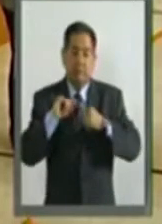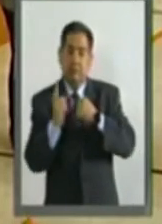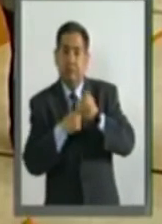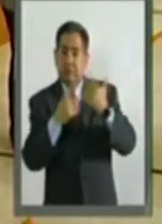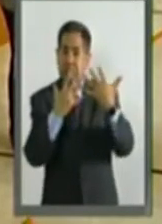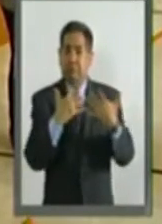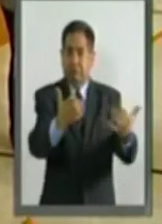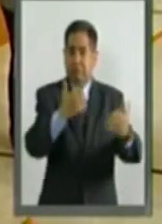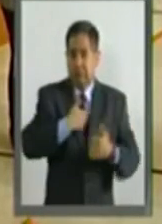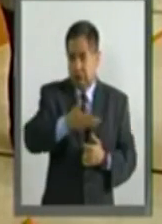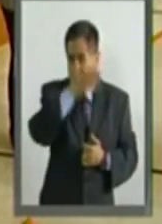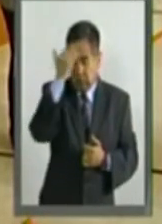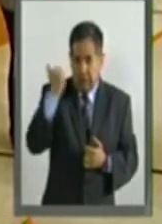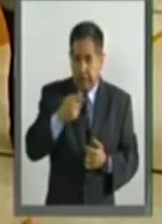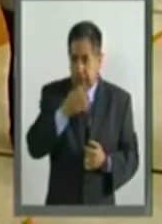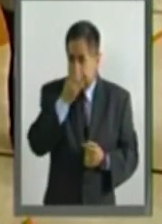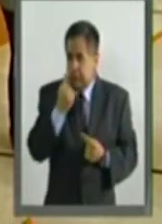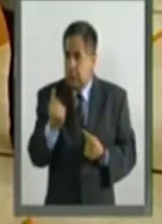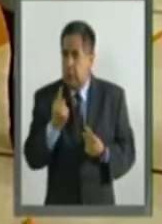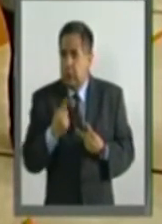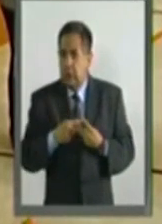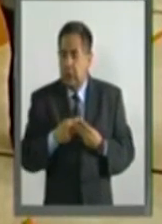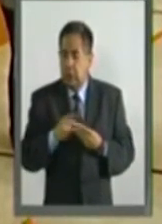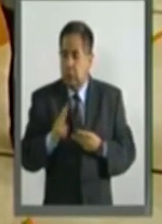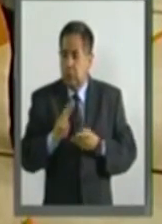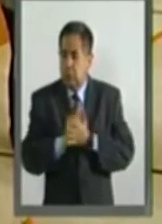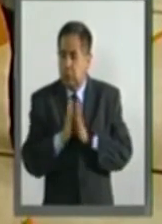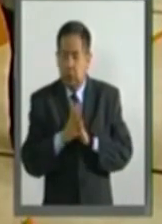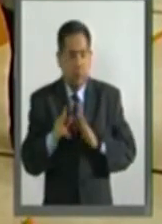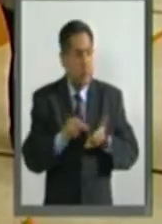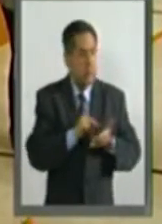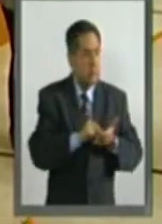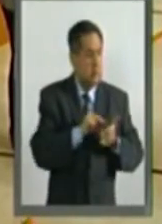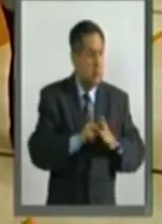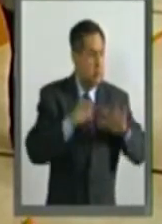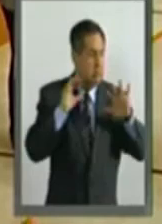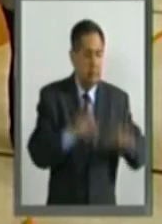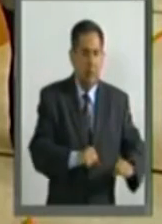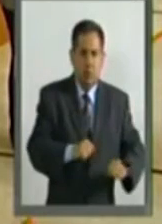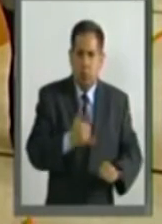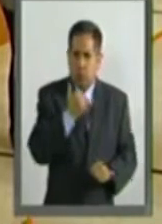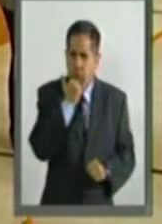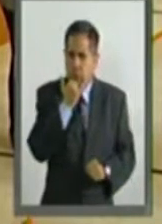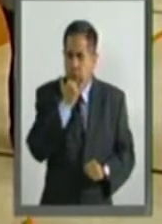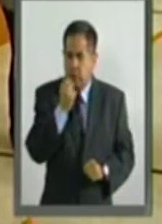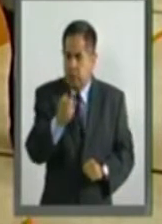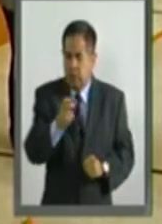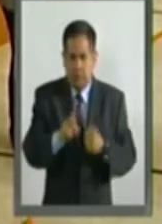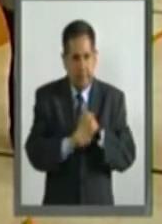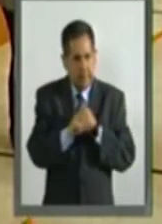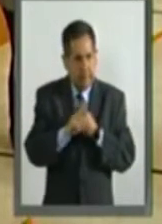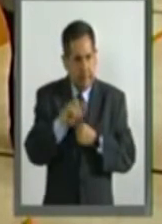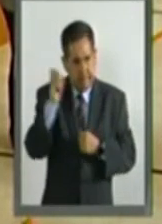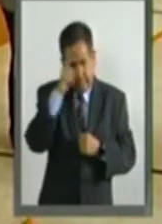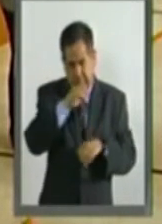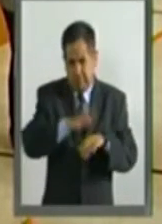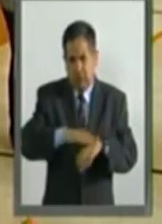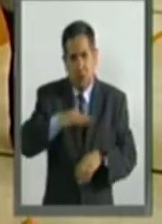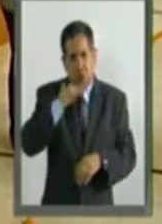General de Ejidatarios, y eso se ha mantenido y es preocupante porque se ha proliferado la